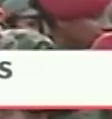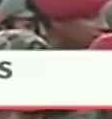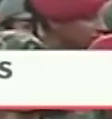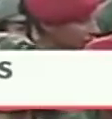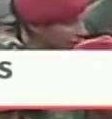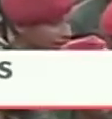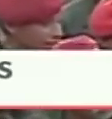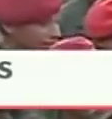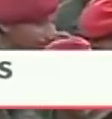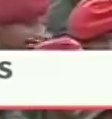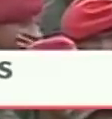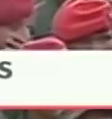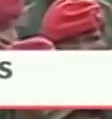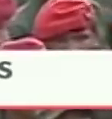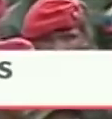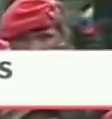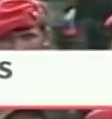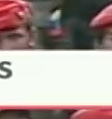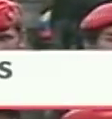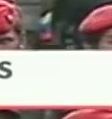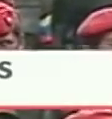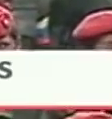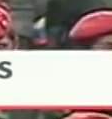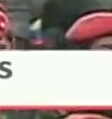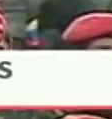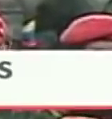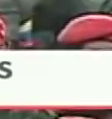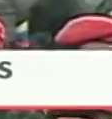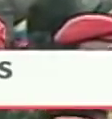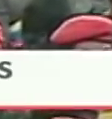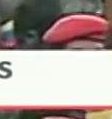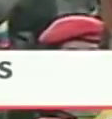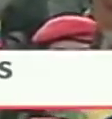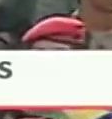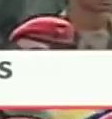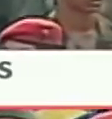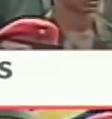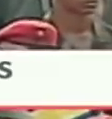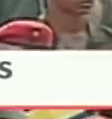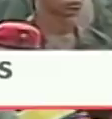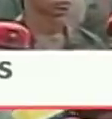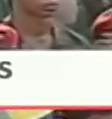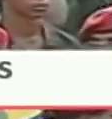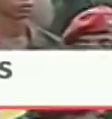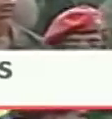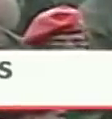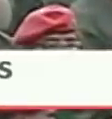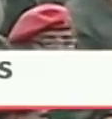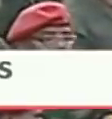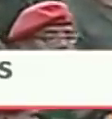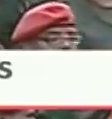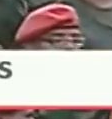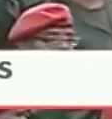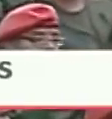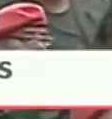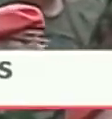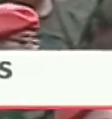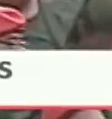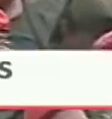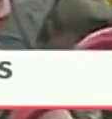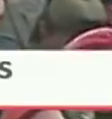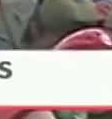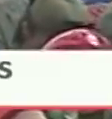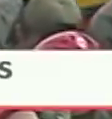Nacional Bolivariana, el pueblo en armas que se suman en más de 2 millones de milicianos al